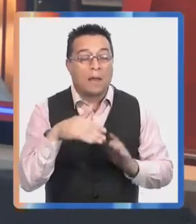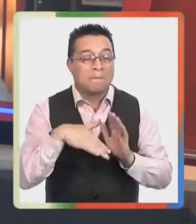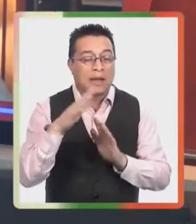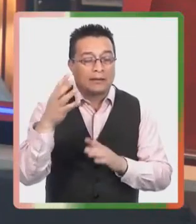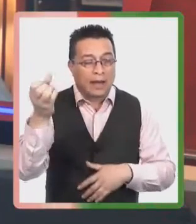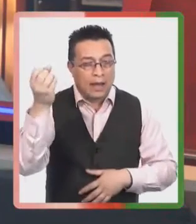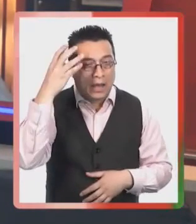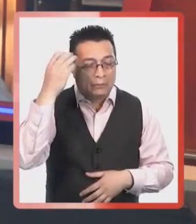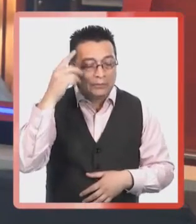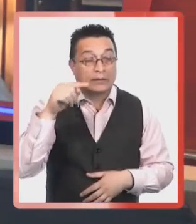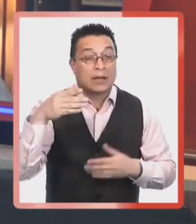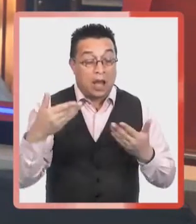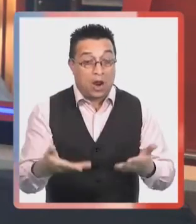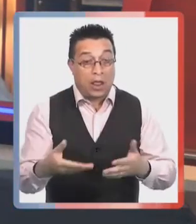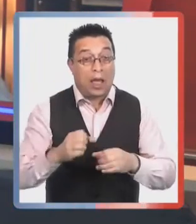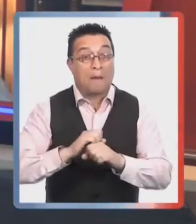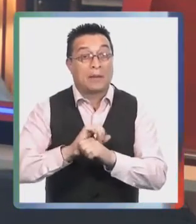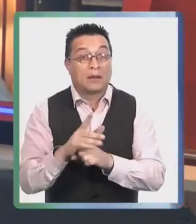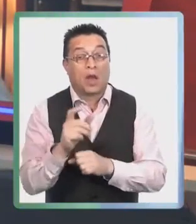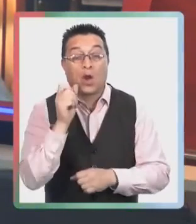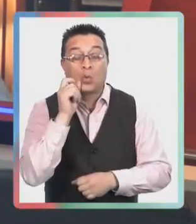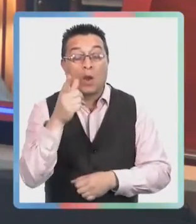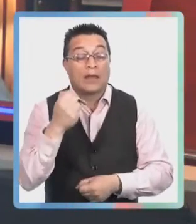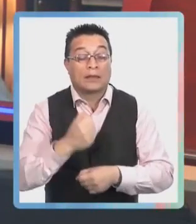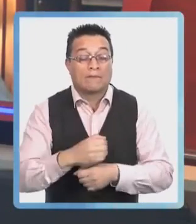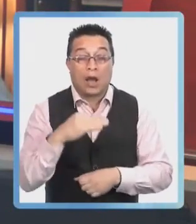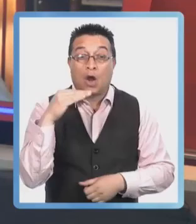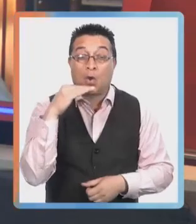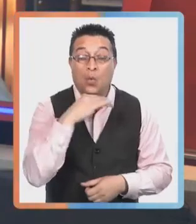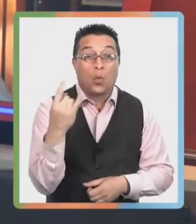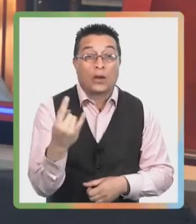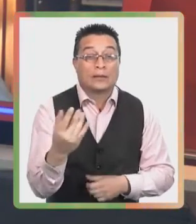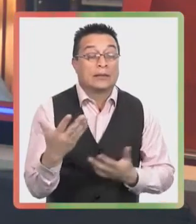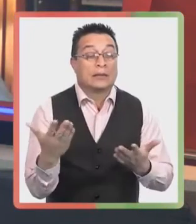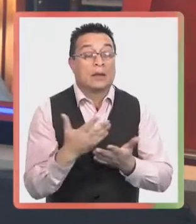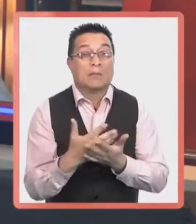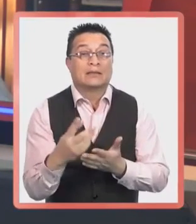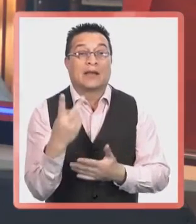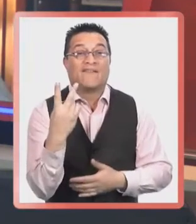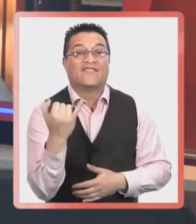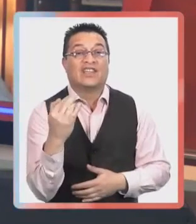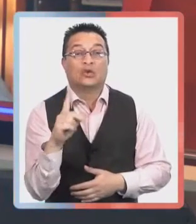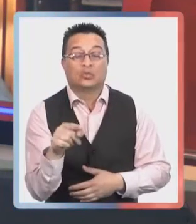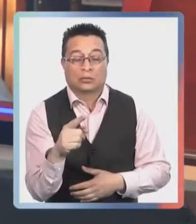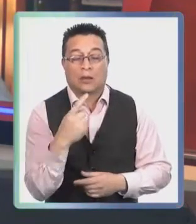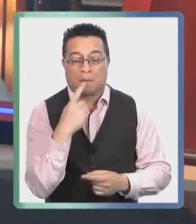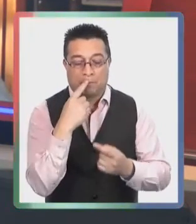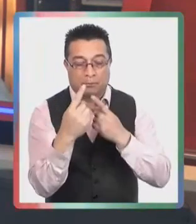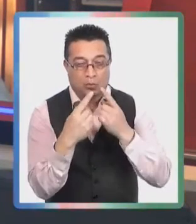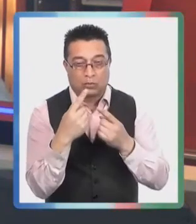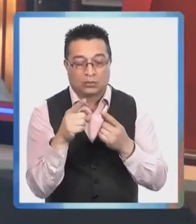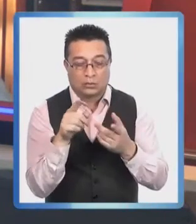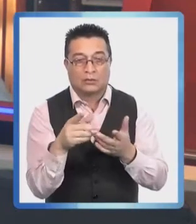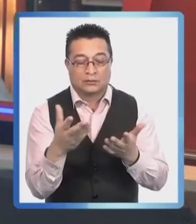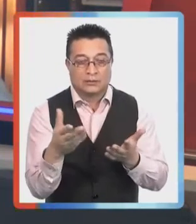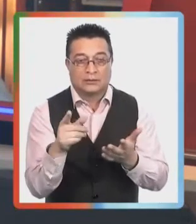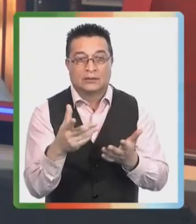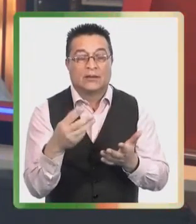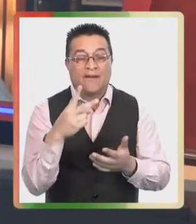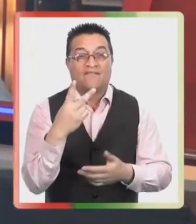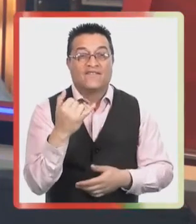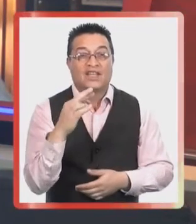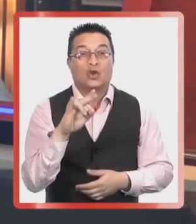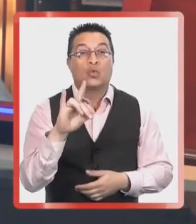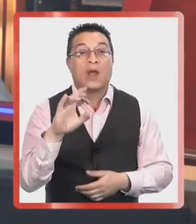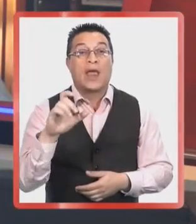grandes aprendizajes que nos deja esta pandemia? ¿Cuáles deberían ser las tareas urgentes? ¿Qué pasa con este virus? Le voy a preguntar, que conocemos como monkeypox,